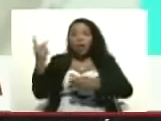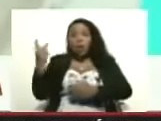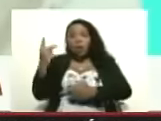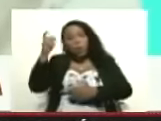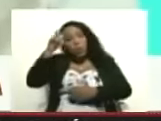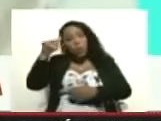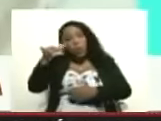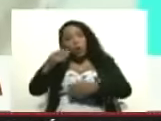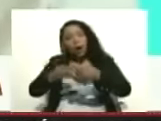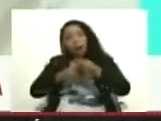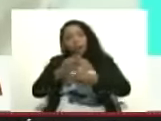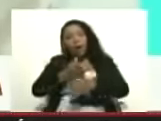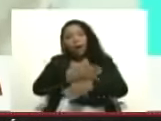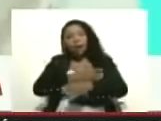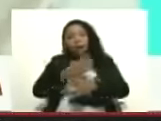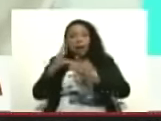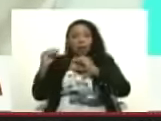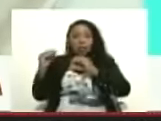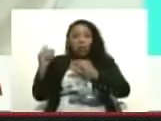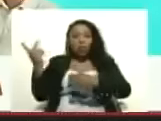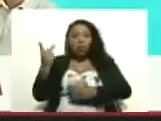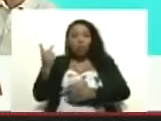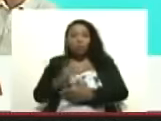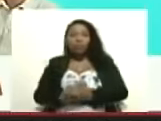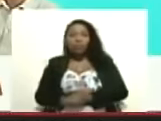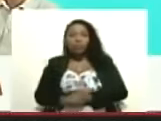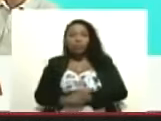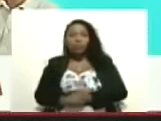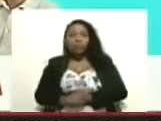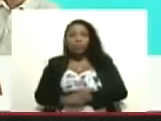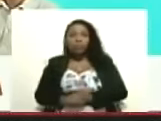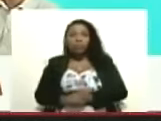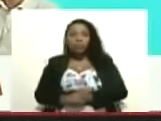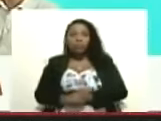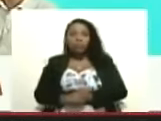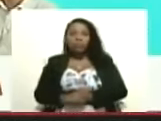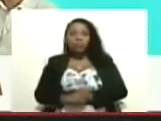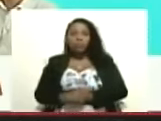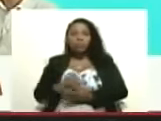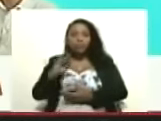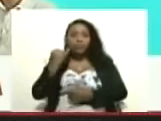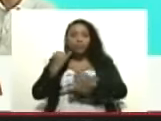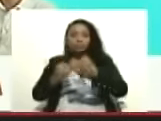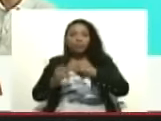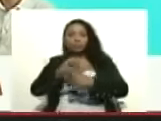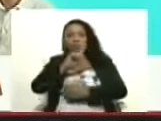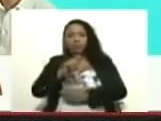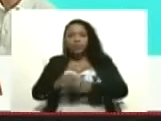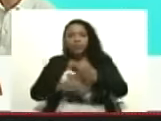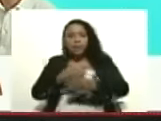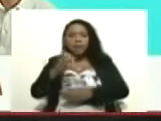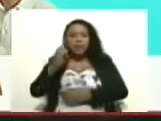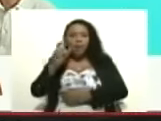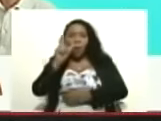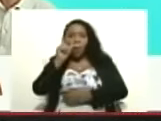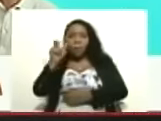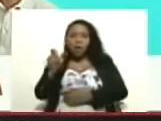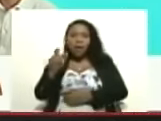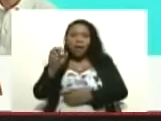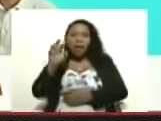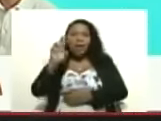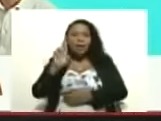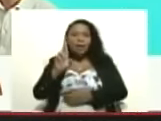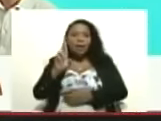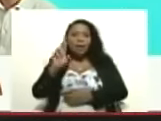pueblos que son hermanos la tercera y última pregunta la realiza Leonardo Gómez por Radio Nacional de